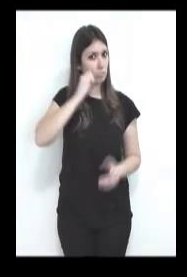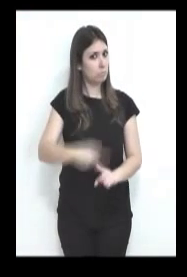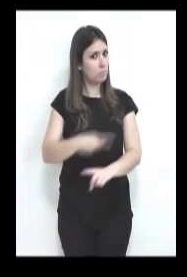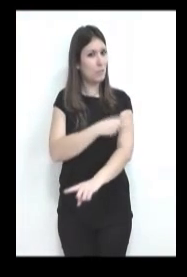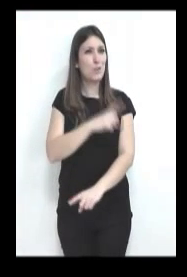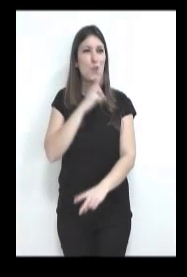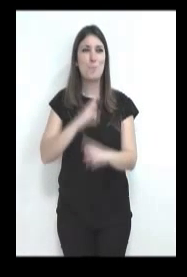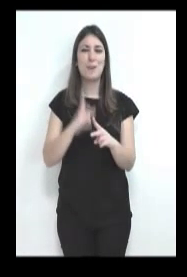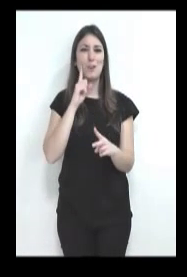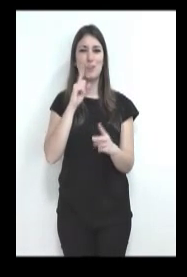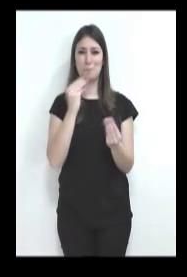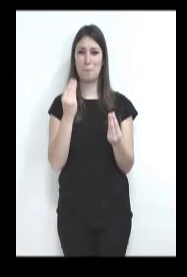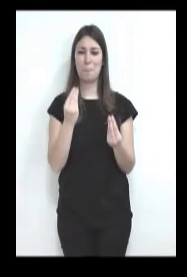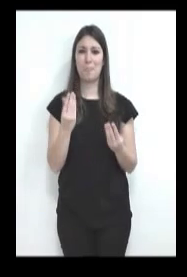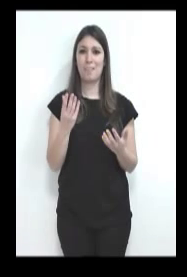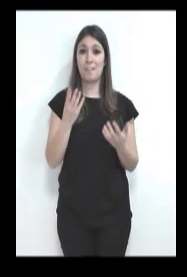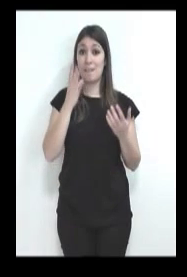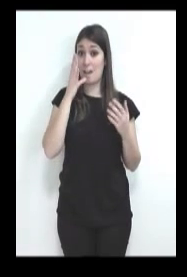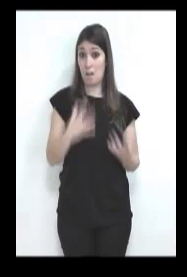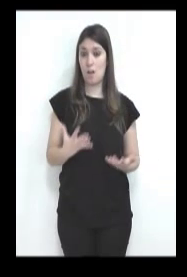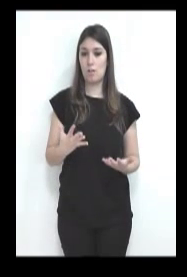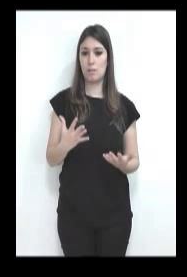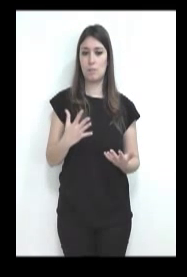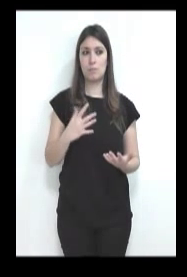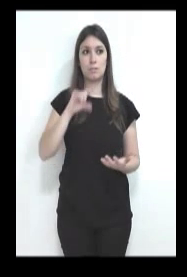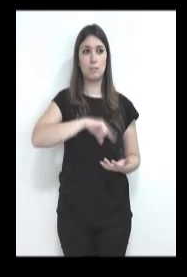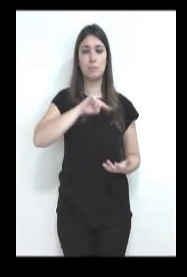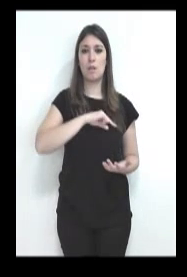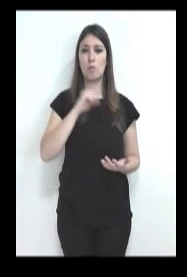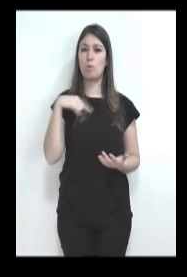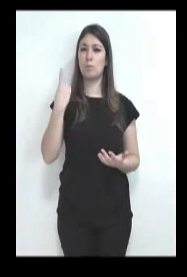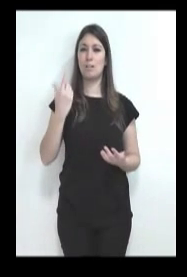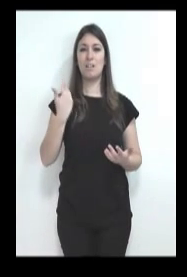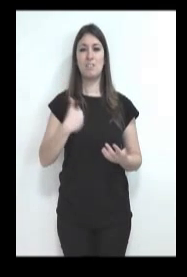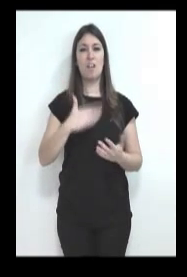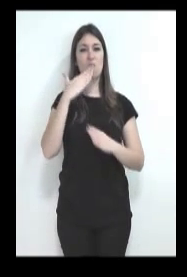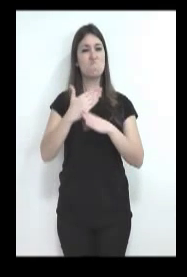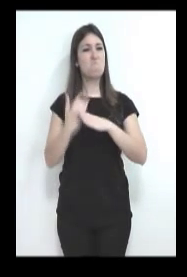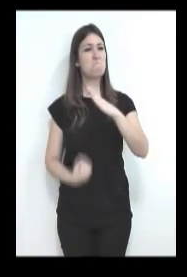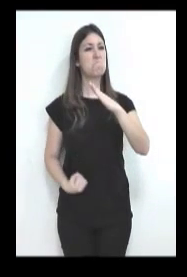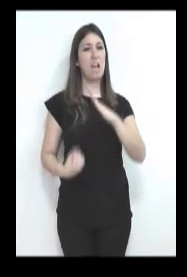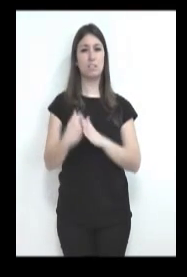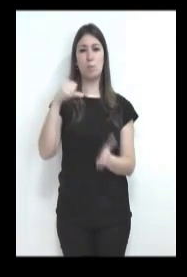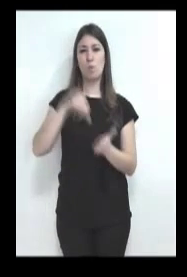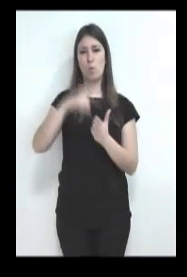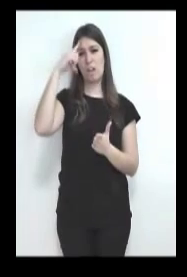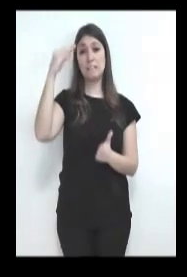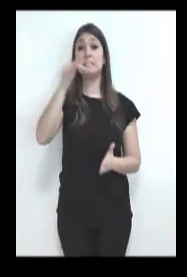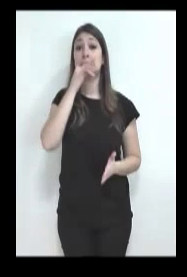no sé cómo llamarlo, hoy no parece que hayamos llegado a ese cenit, ¿no?, del desarrollo de las ciudades inteligentes. Estamos